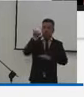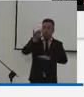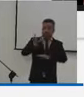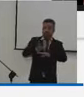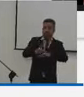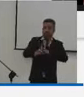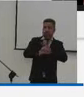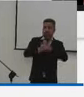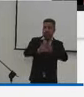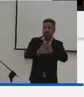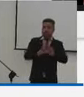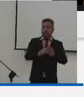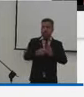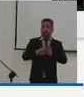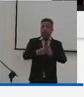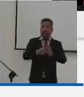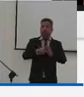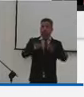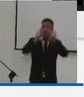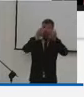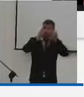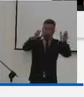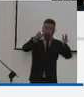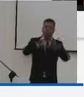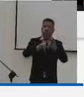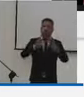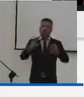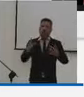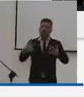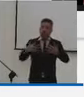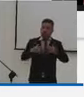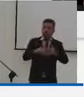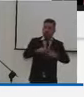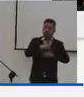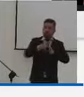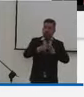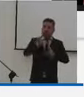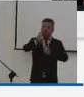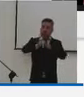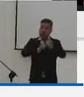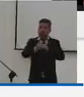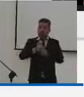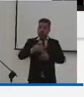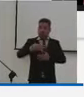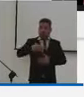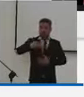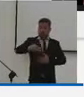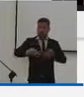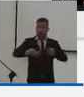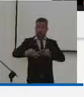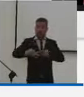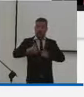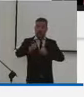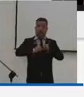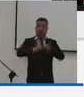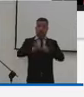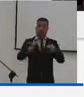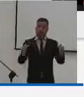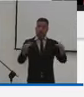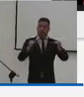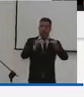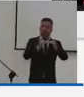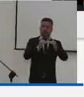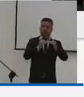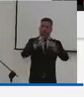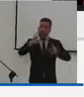iniciativa legislativa. La democratización, la integridad en el deporte, la ética deportiva,